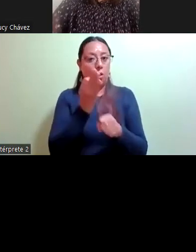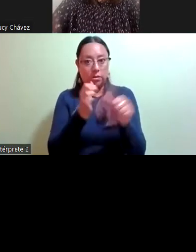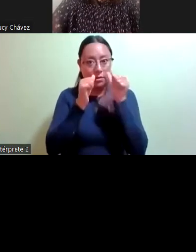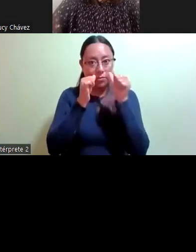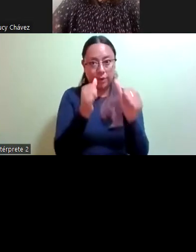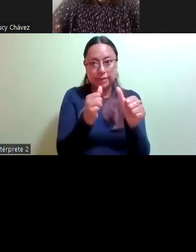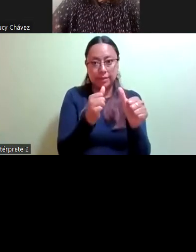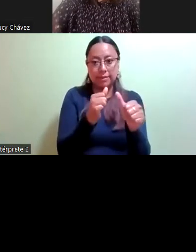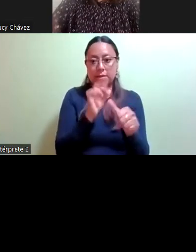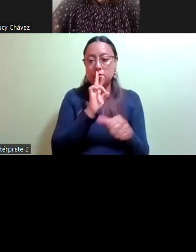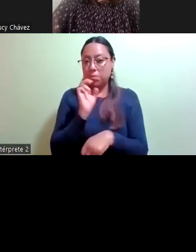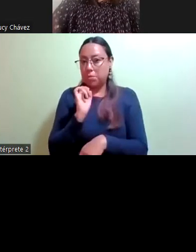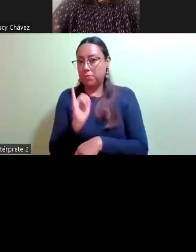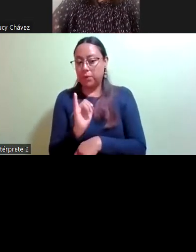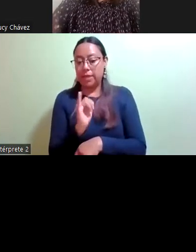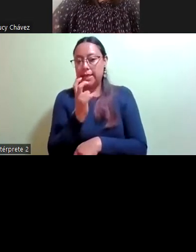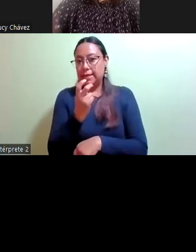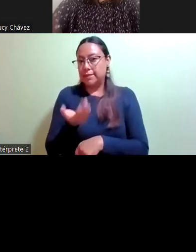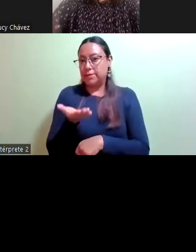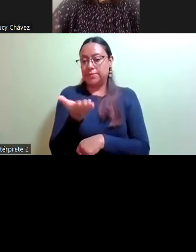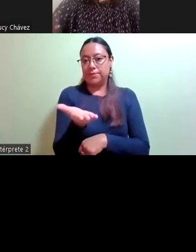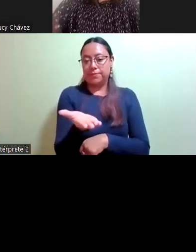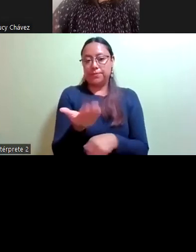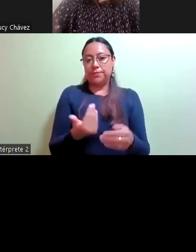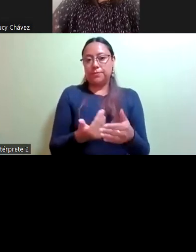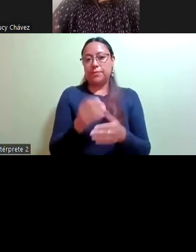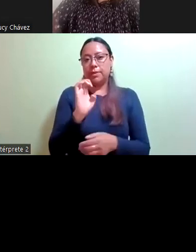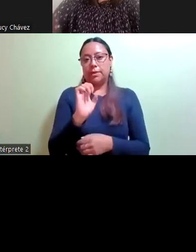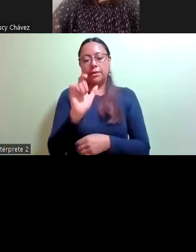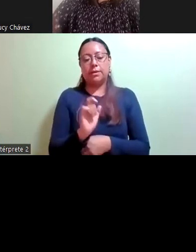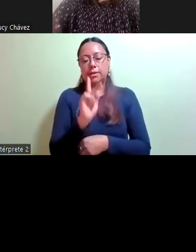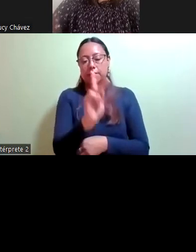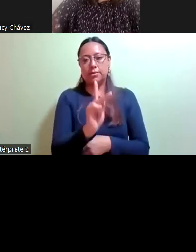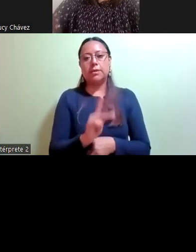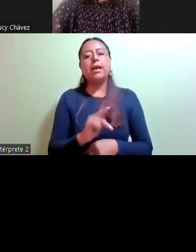favorablemente la resolución recaída expediente